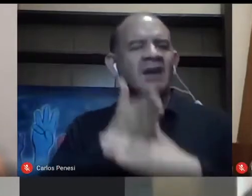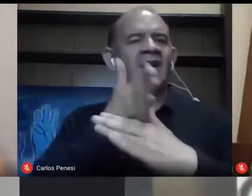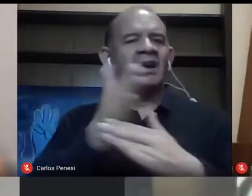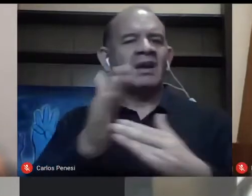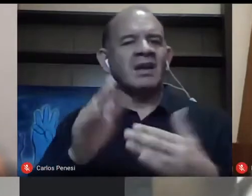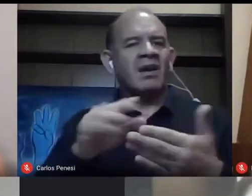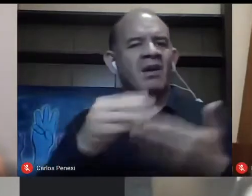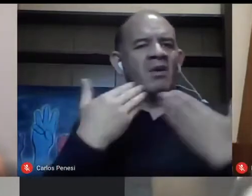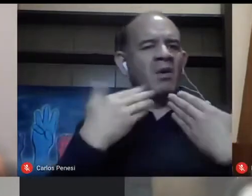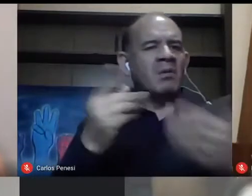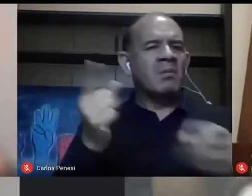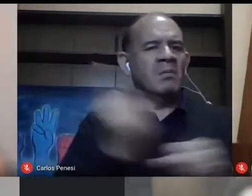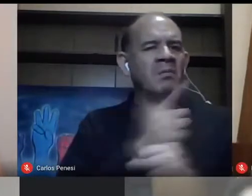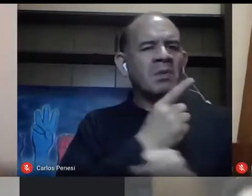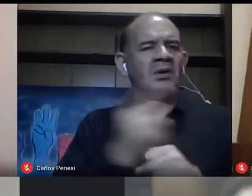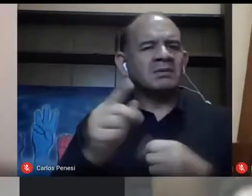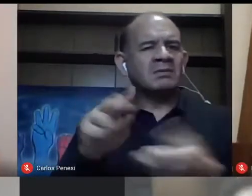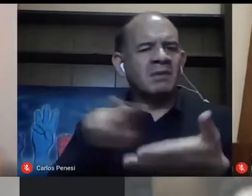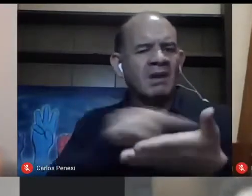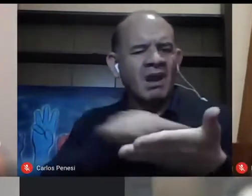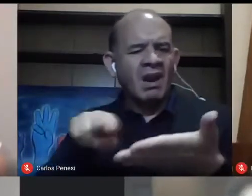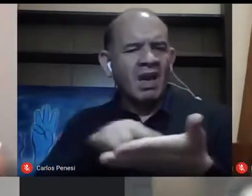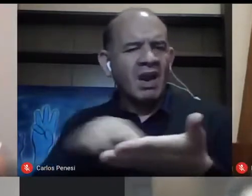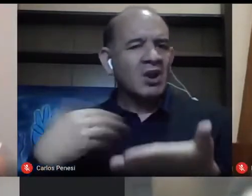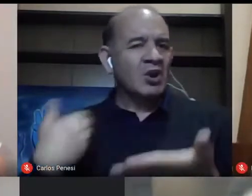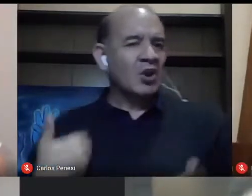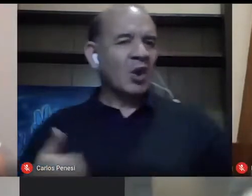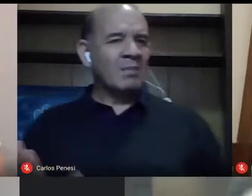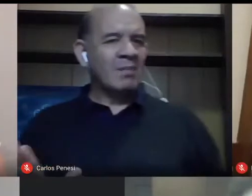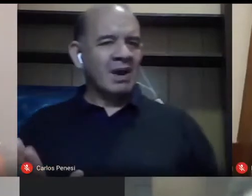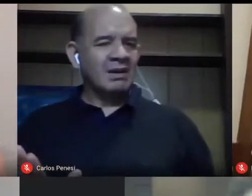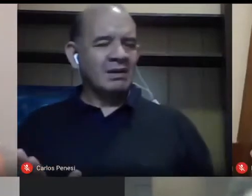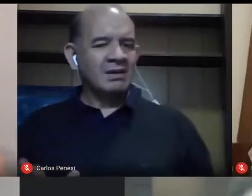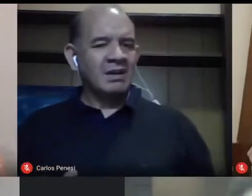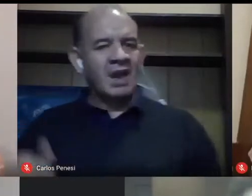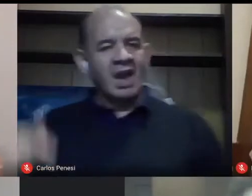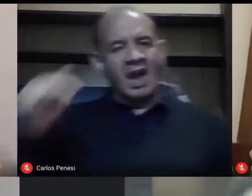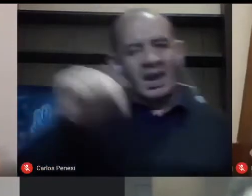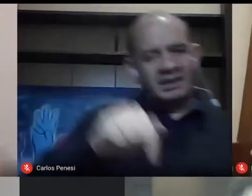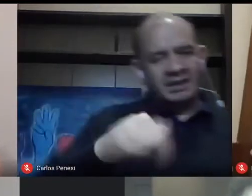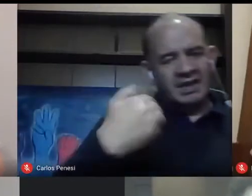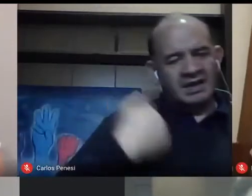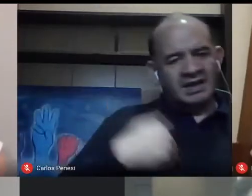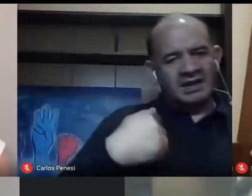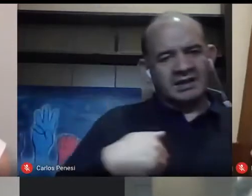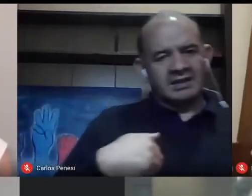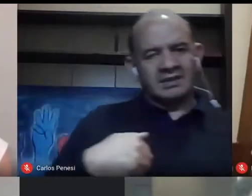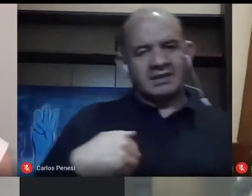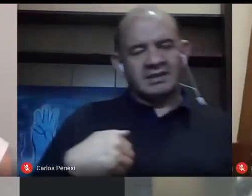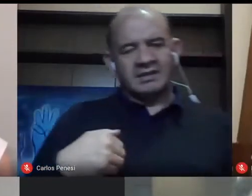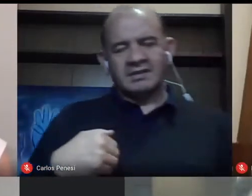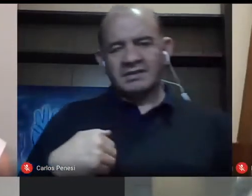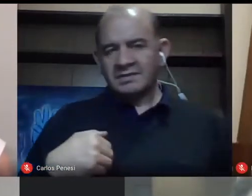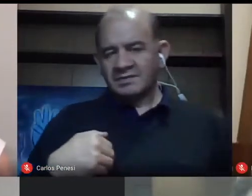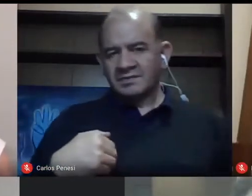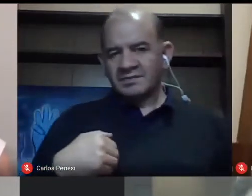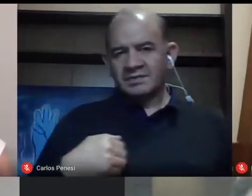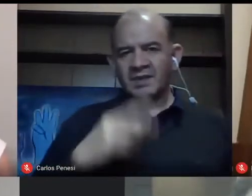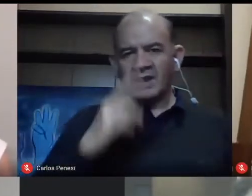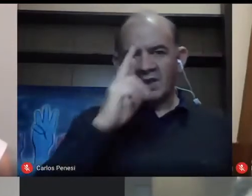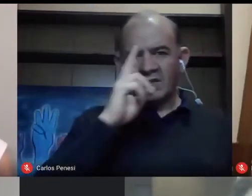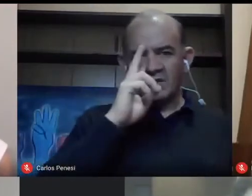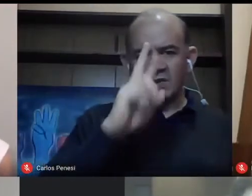formato impreso, en el formato tradicional. Y nuestro país agrega en el 2007